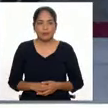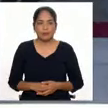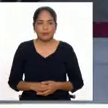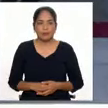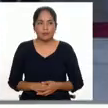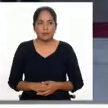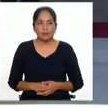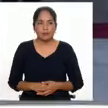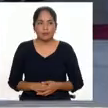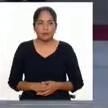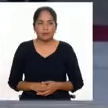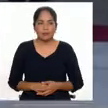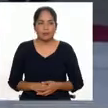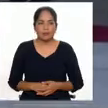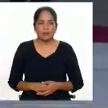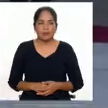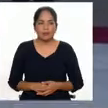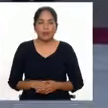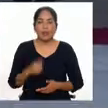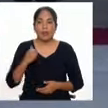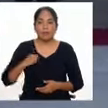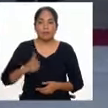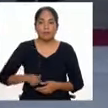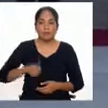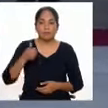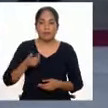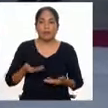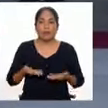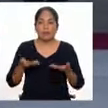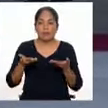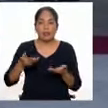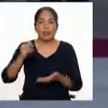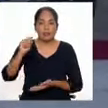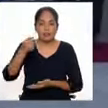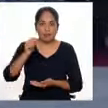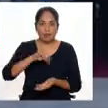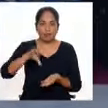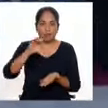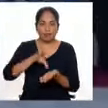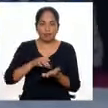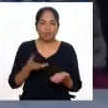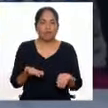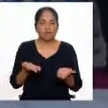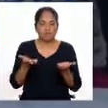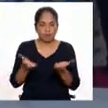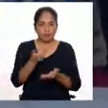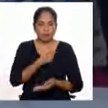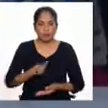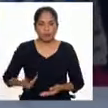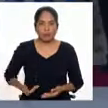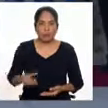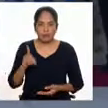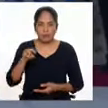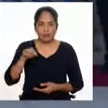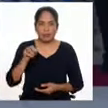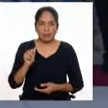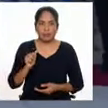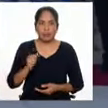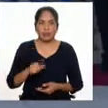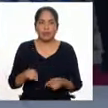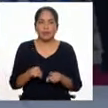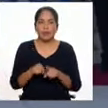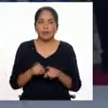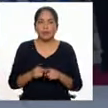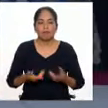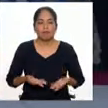Mendoza de Sousa, quien hace la entrega de la llave de la ciudad de Atalaya a la presidenta Dina Boluarte. Además, le hace